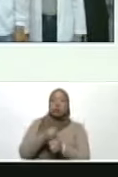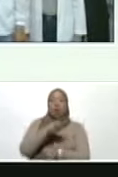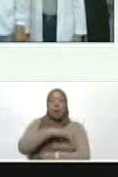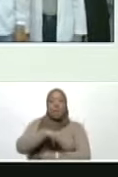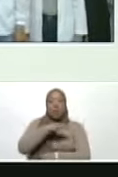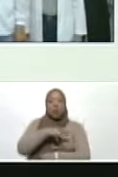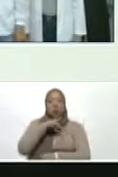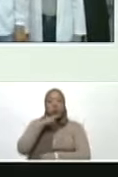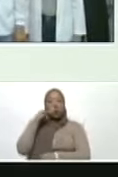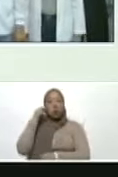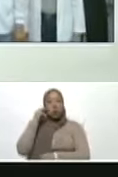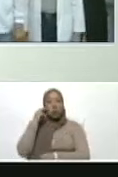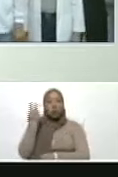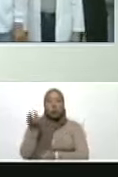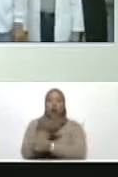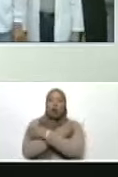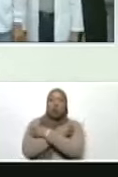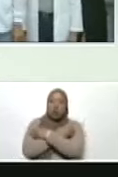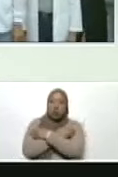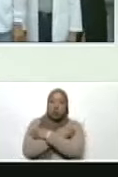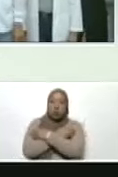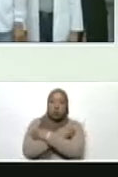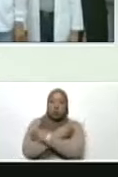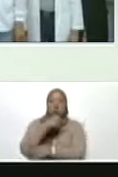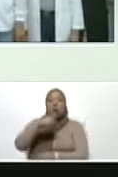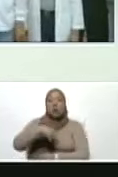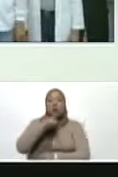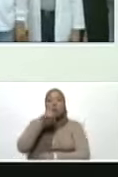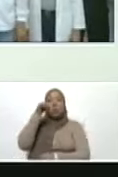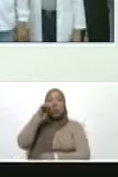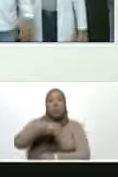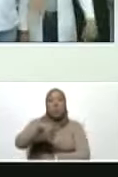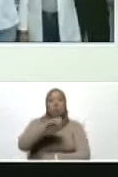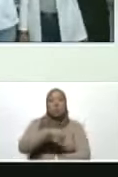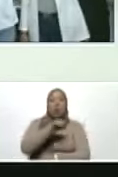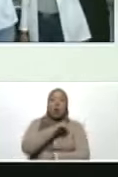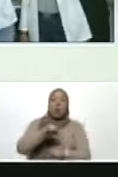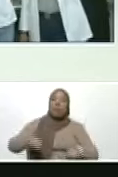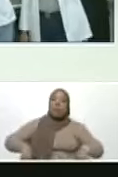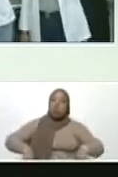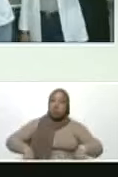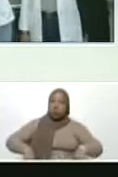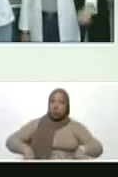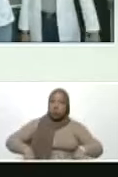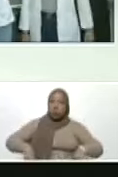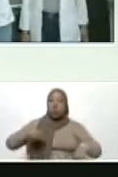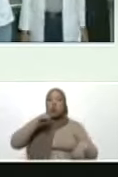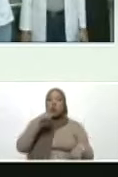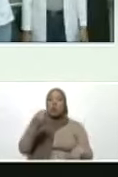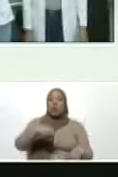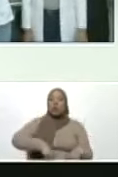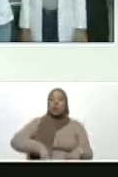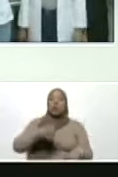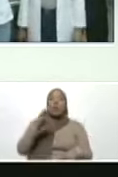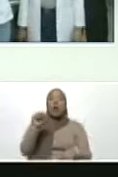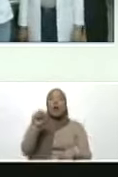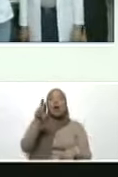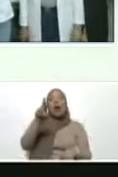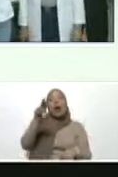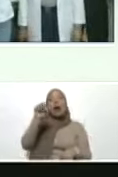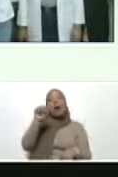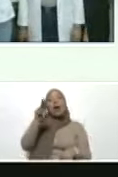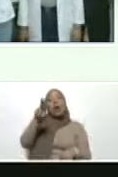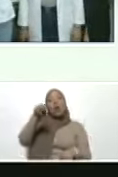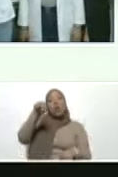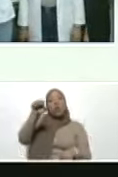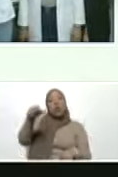Sonrisa. Dale un abrazo desde aquí al pueblo de Portuguesa y al pueblo de Araure. Pronto nos vemos